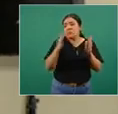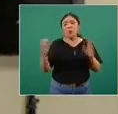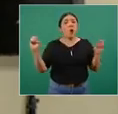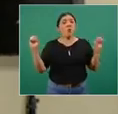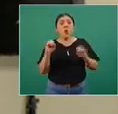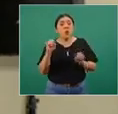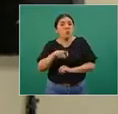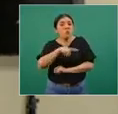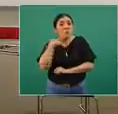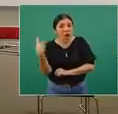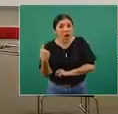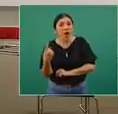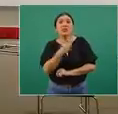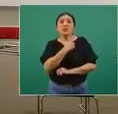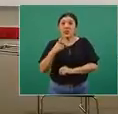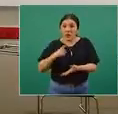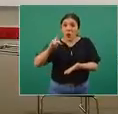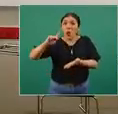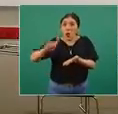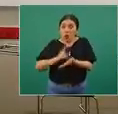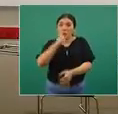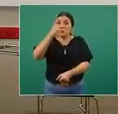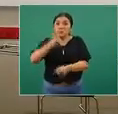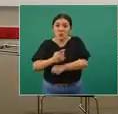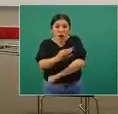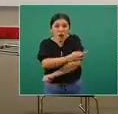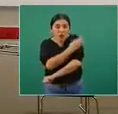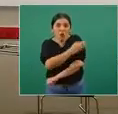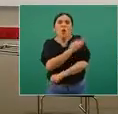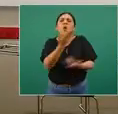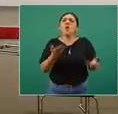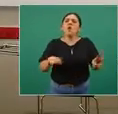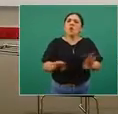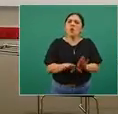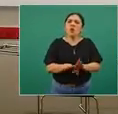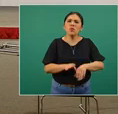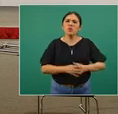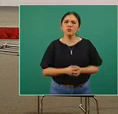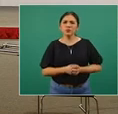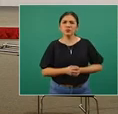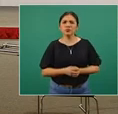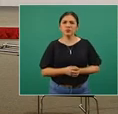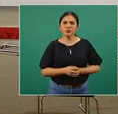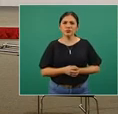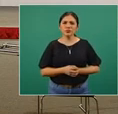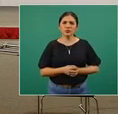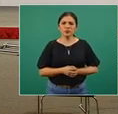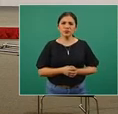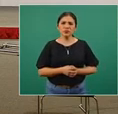segunda dosis que le corresponde. ¿Cómo se manejaría eso?